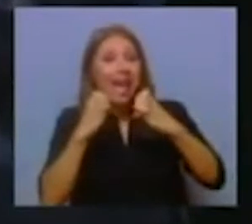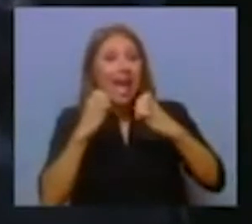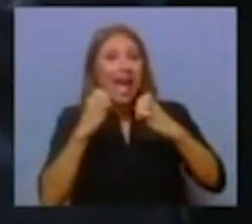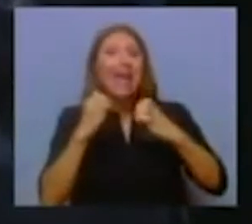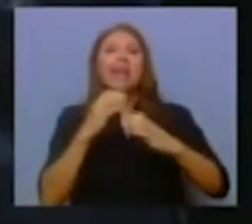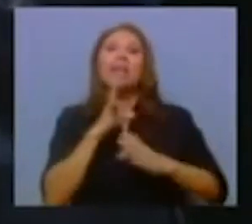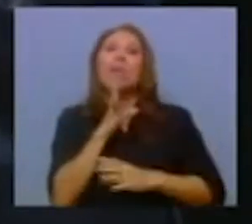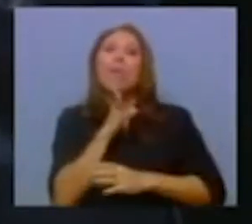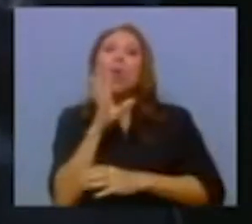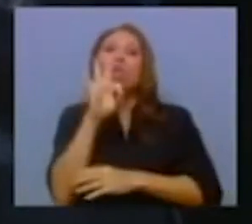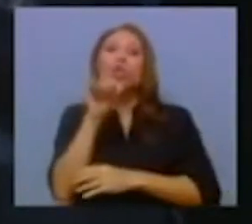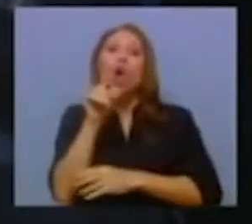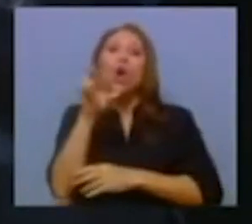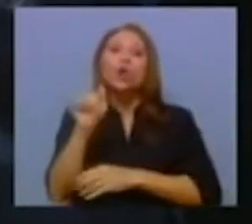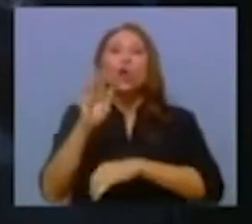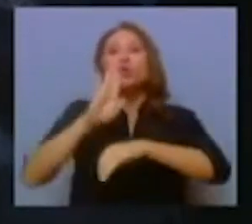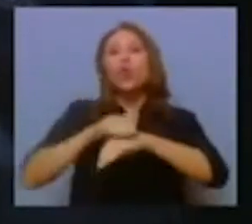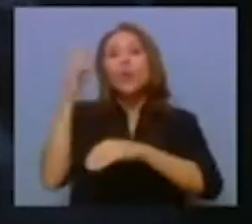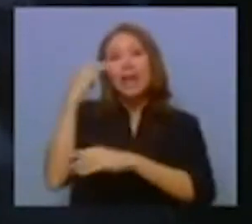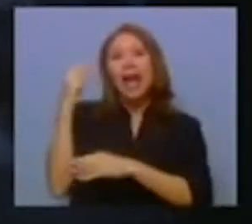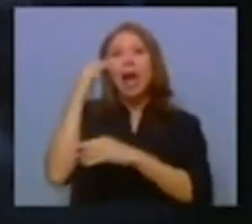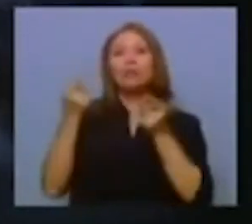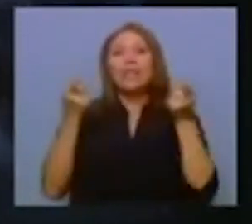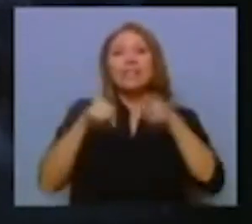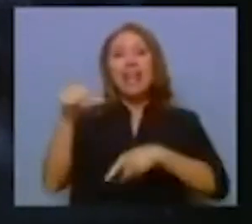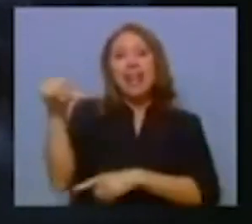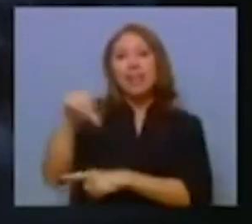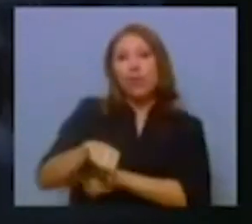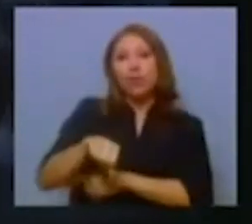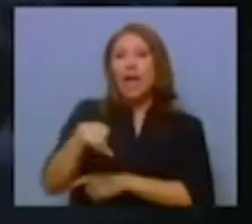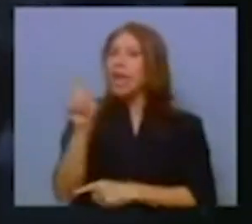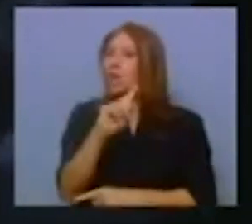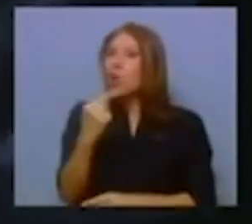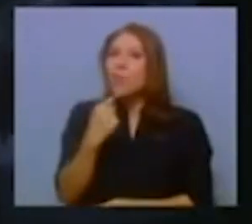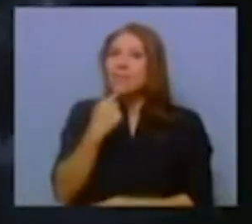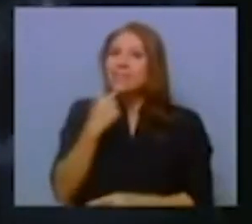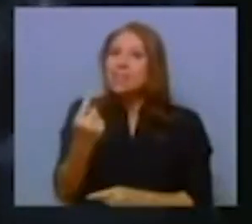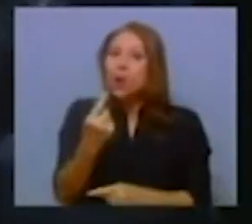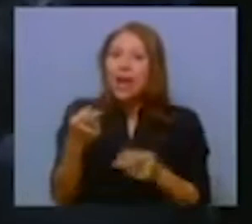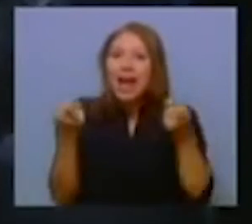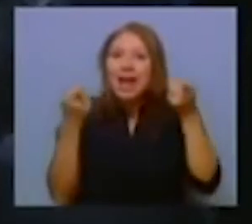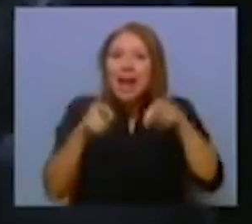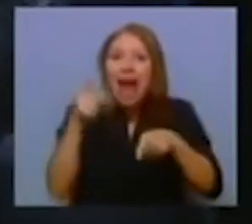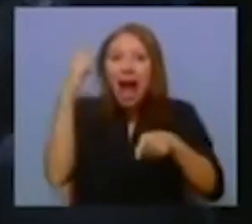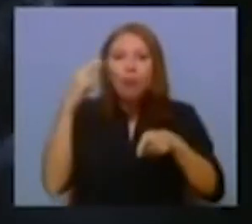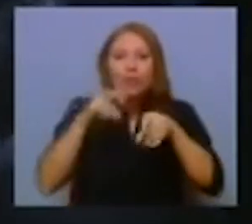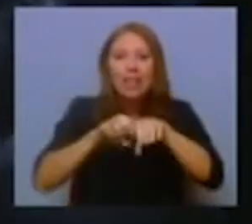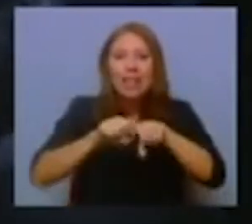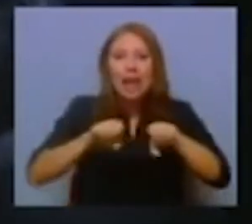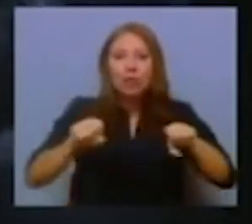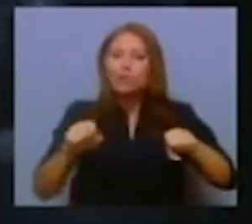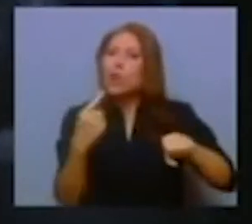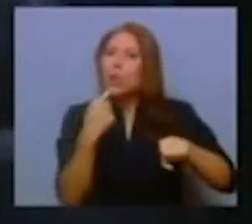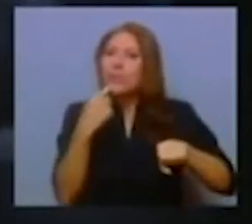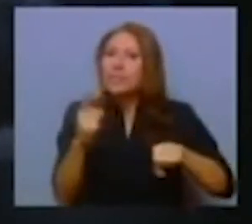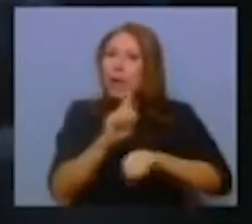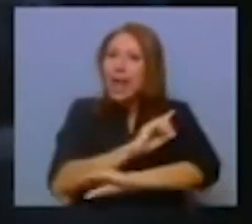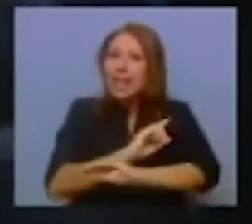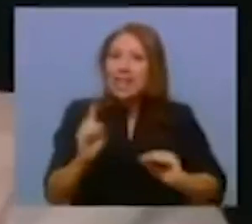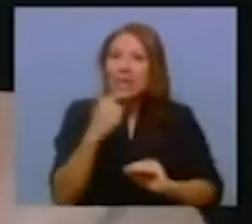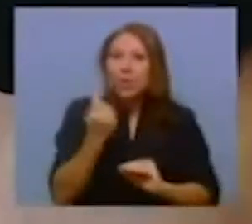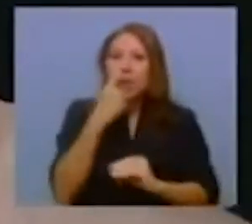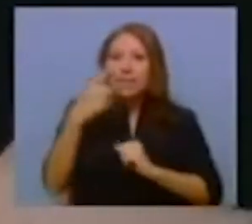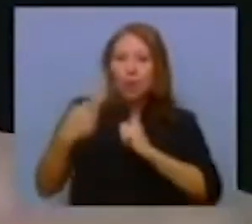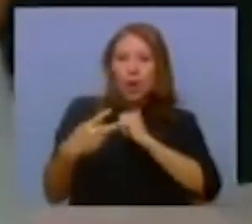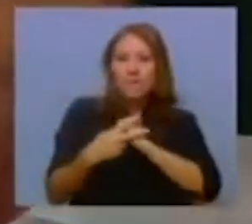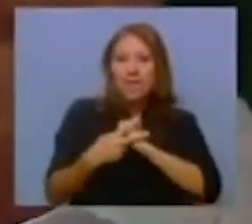causas de la derrota, no menciona la causa de la corrupción ni una sola vez. Lo hace